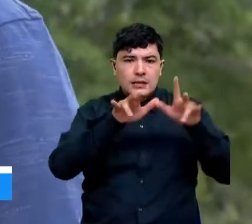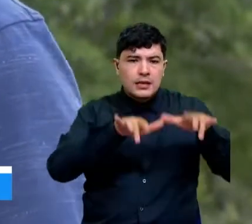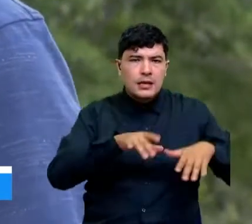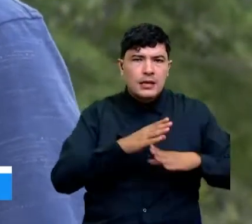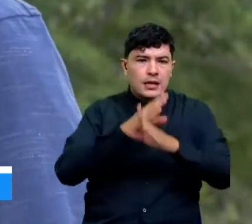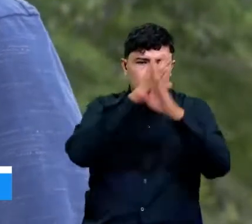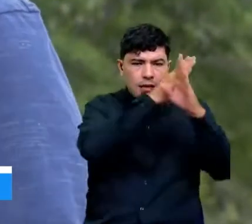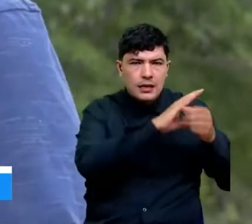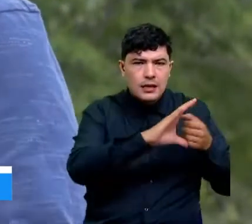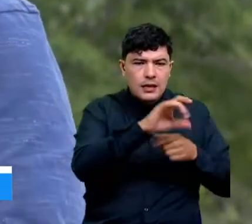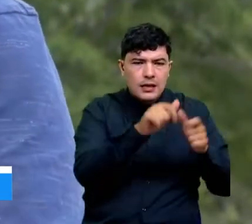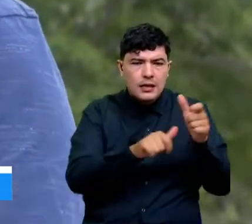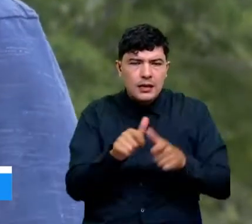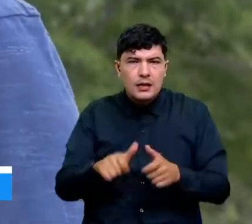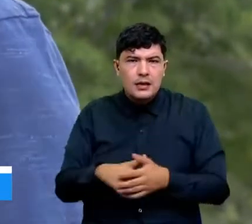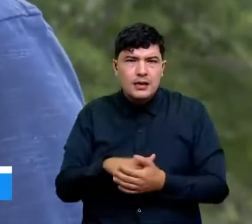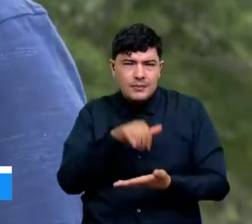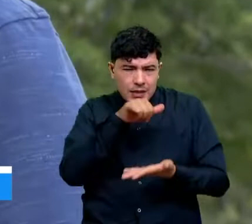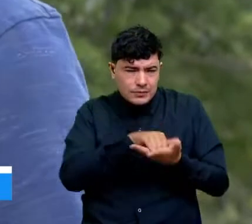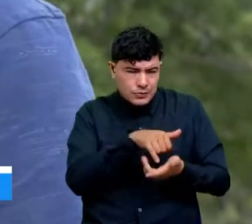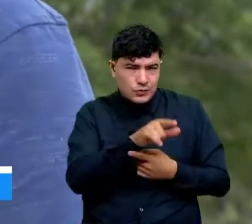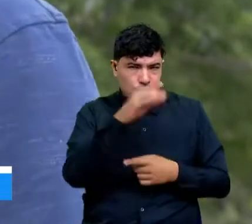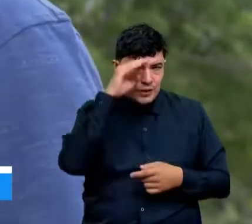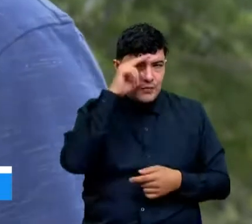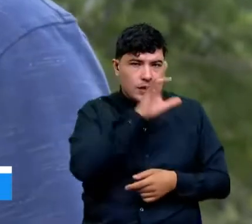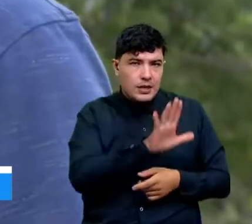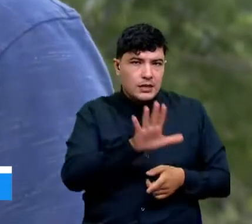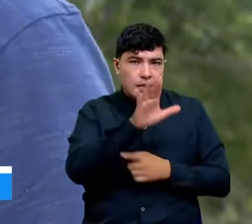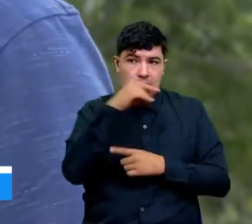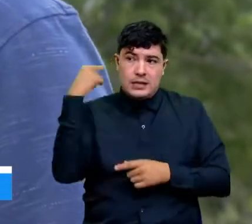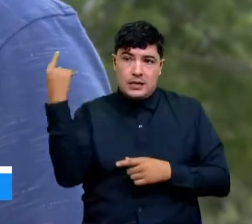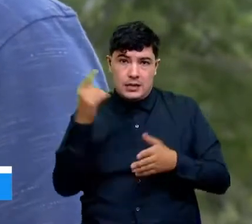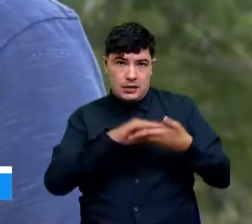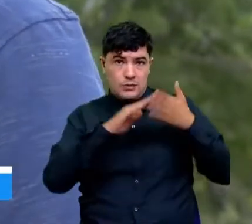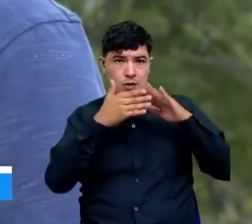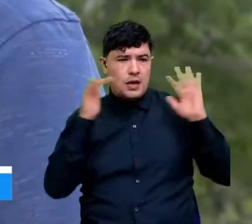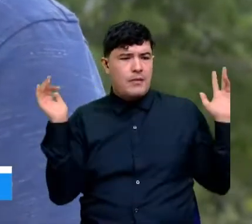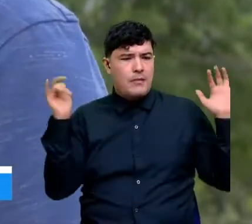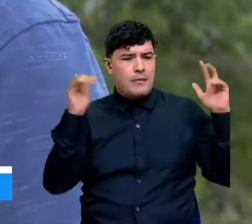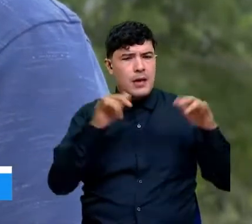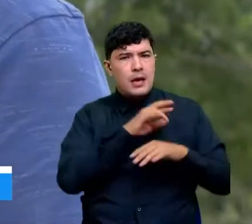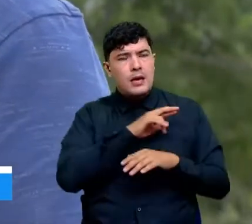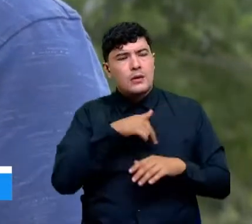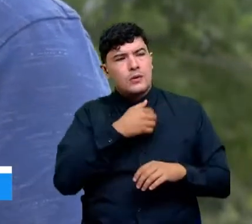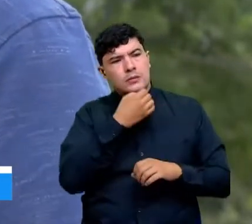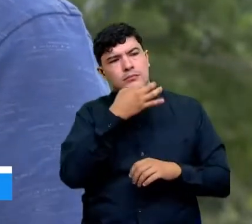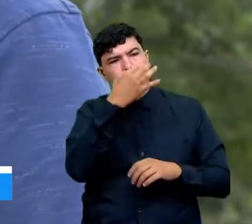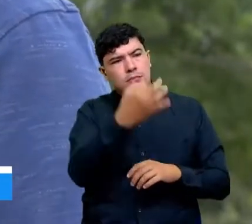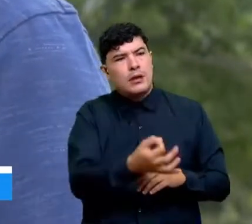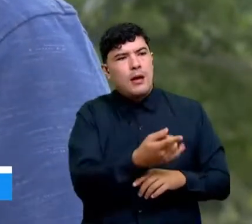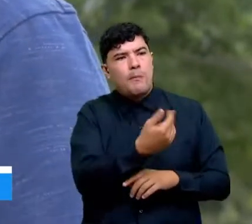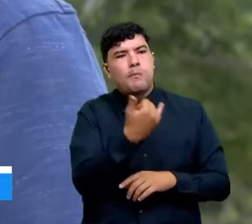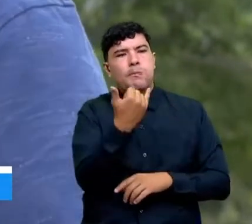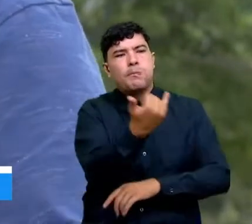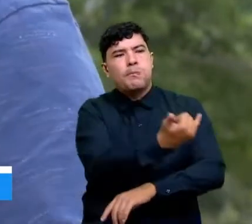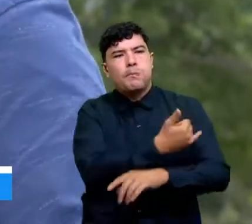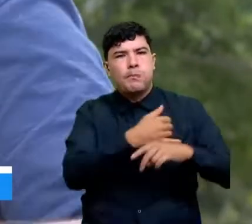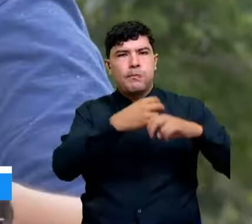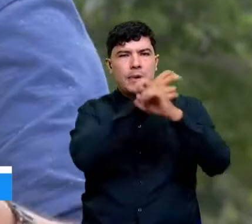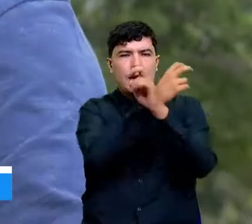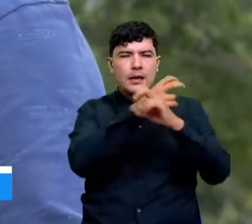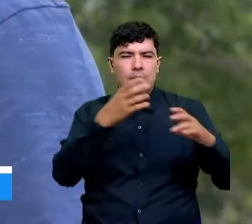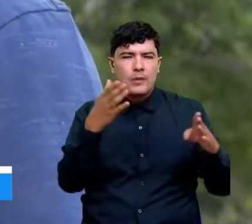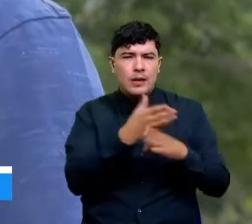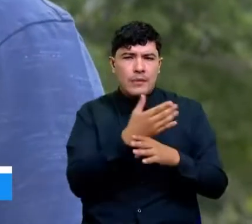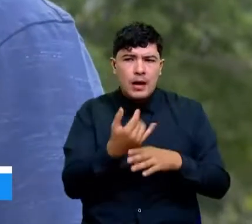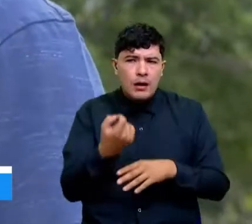Seguridad Ciudadana, la misma Policía Nacional y la comunidad en general, en donde le estábamos manifestando la problemática que se presenta no de ahora,